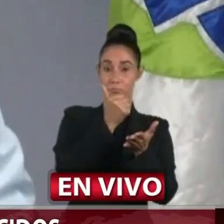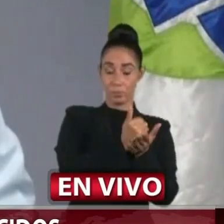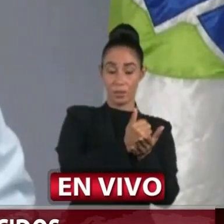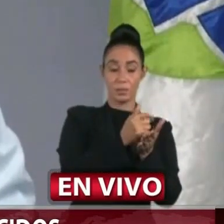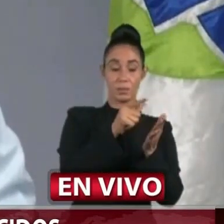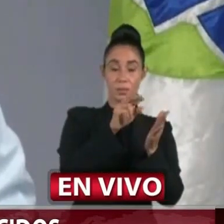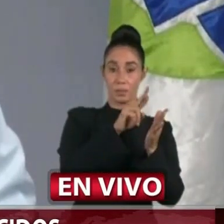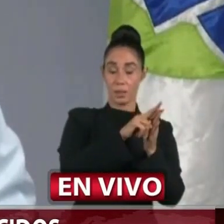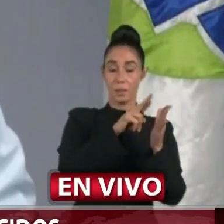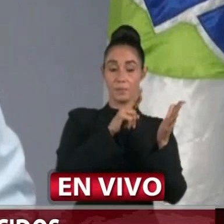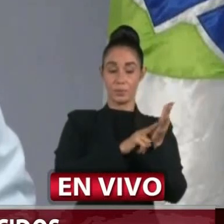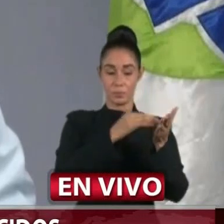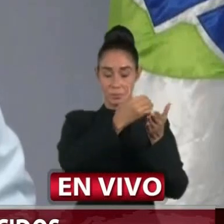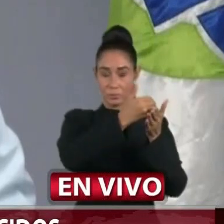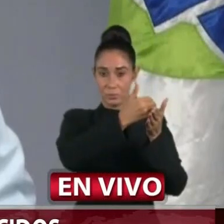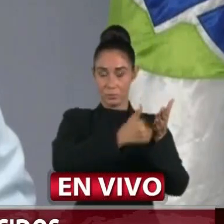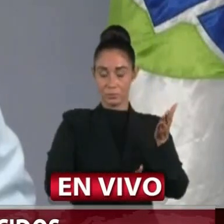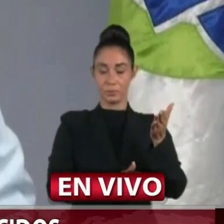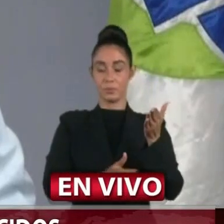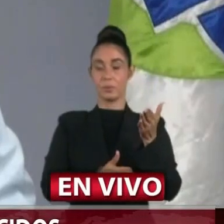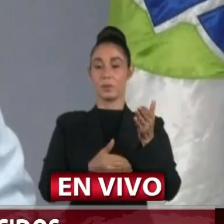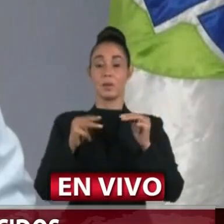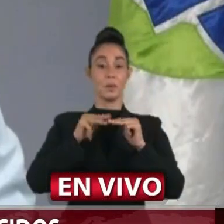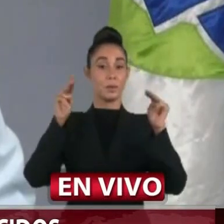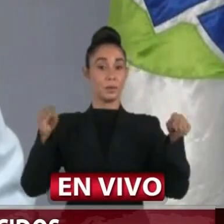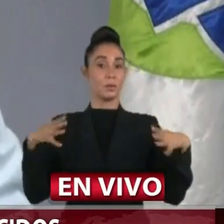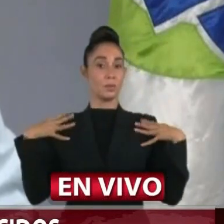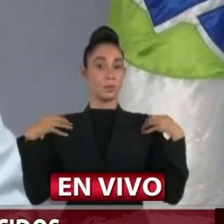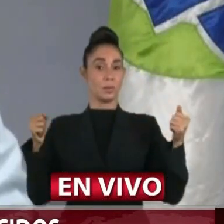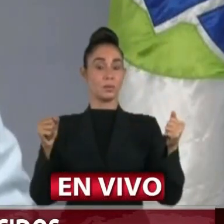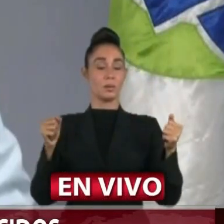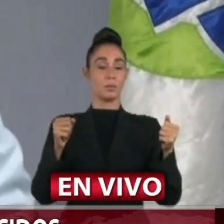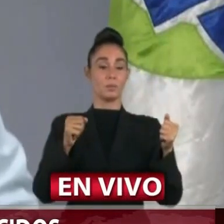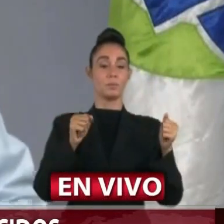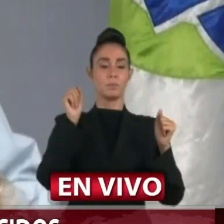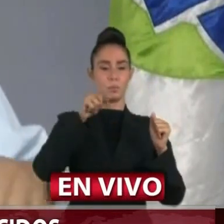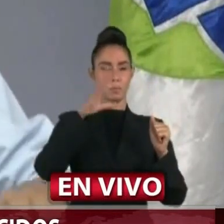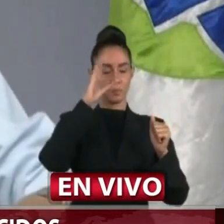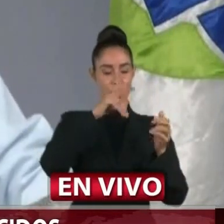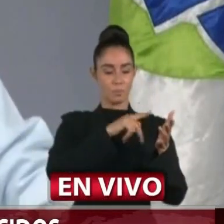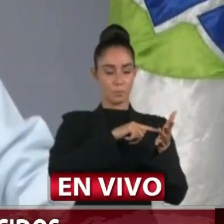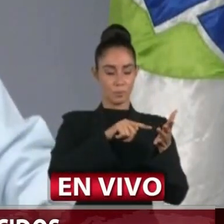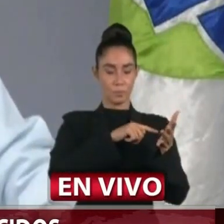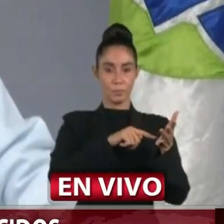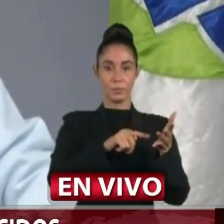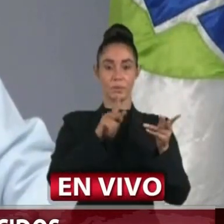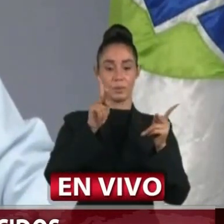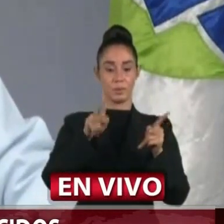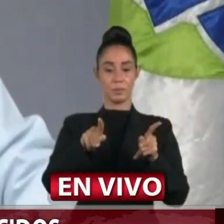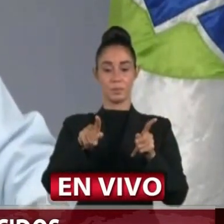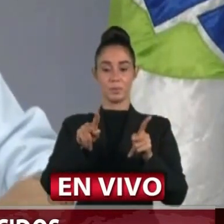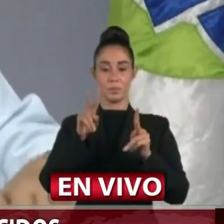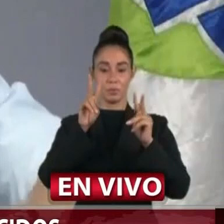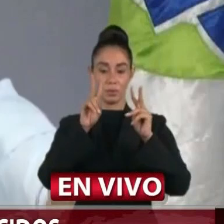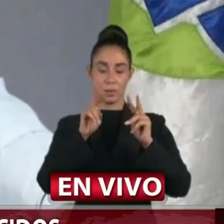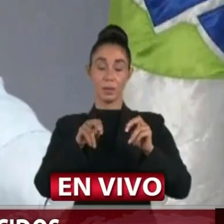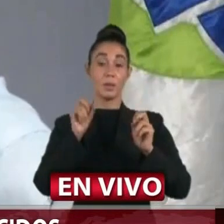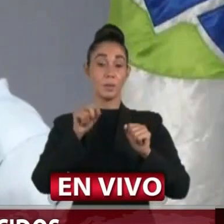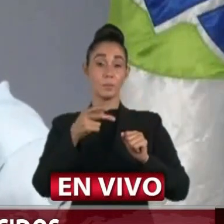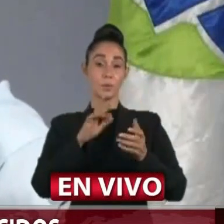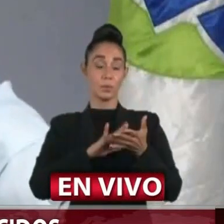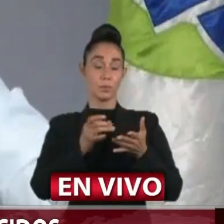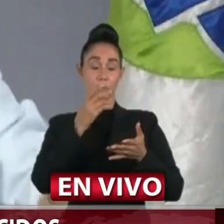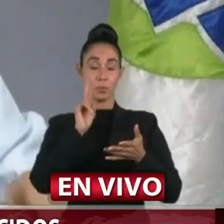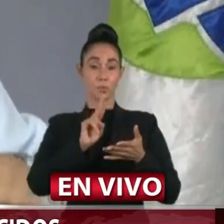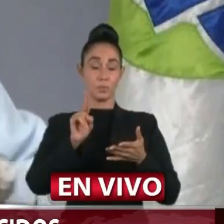establecidos en las reglamentaciones establecidas por el Ministerio de Salud para los casos de investigación